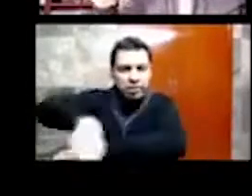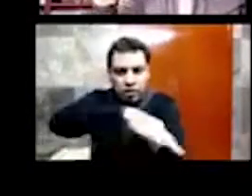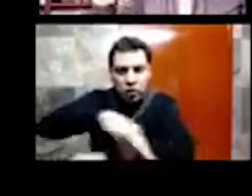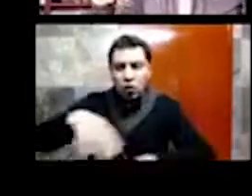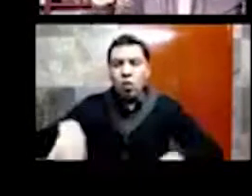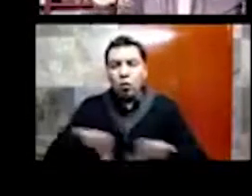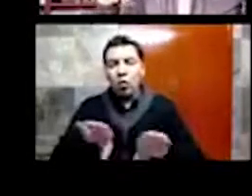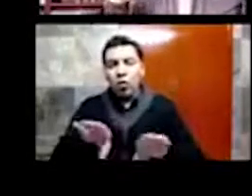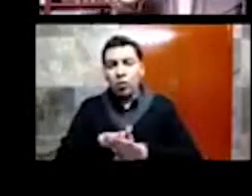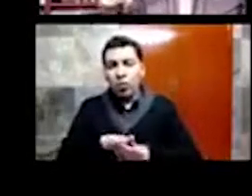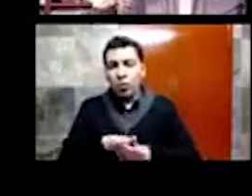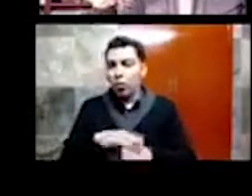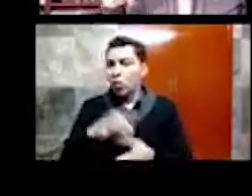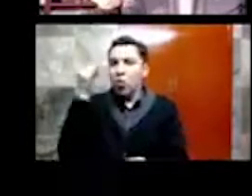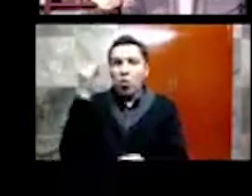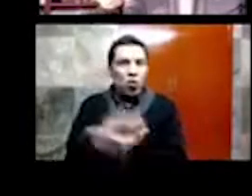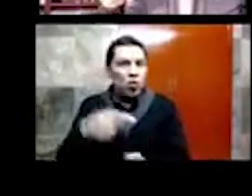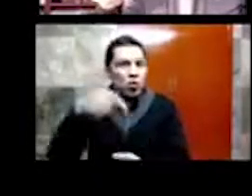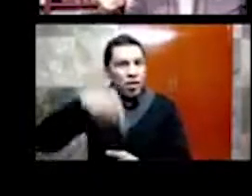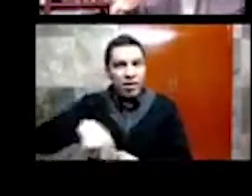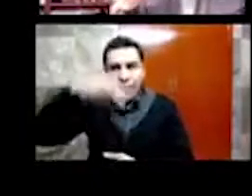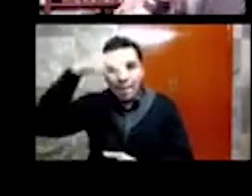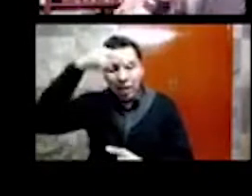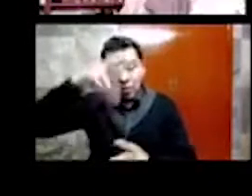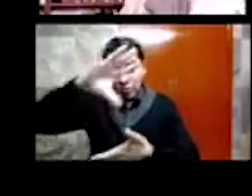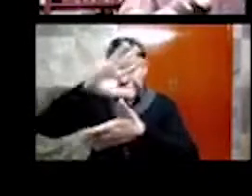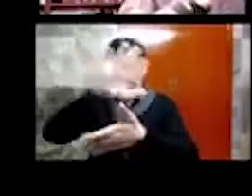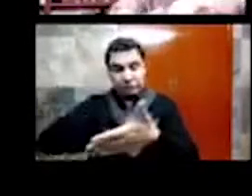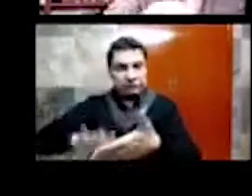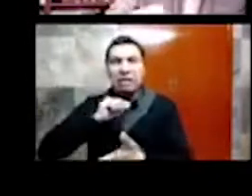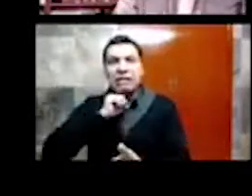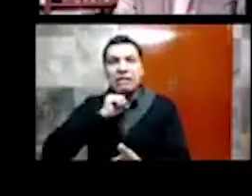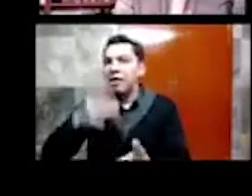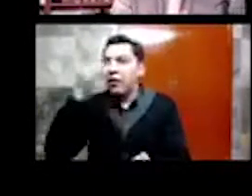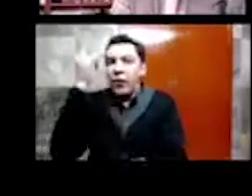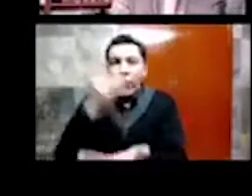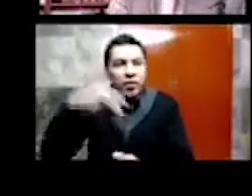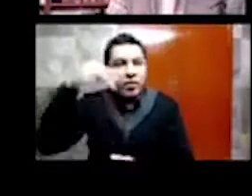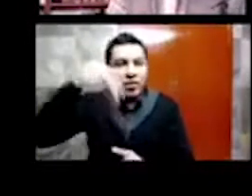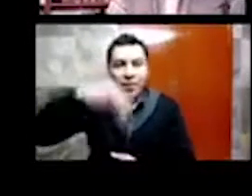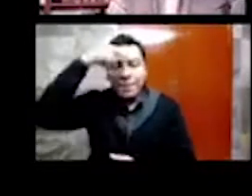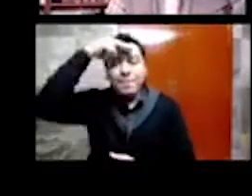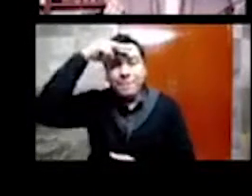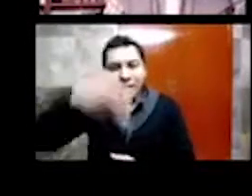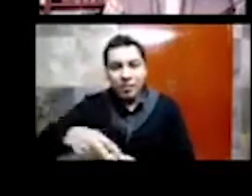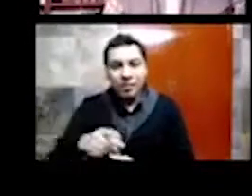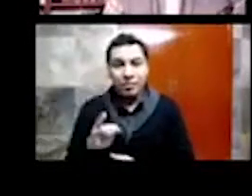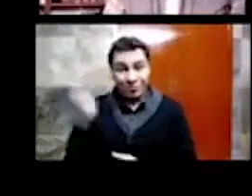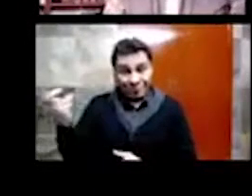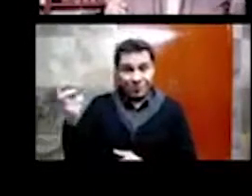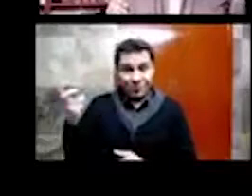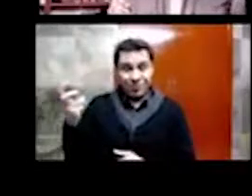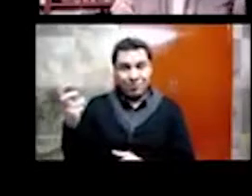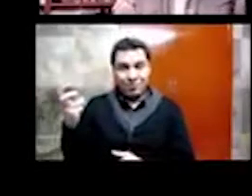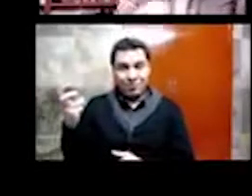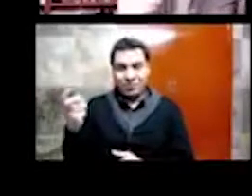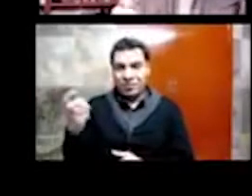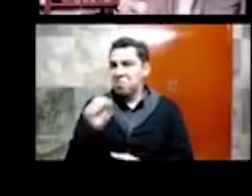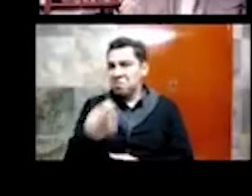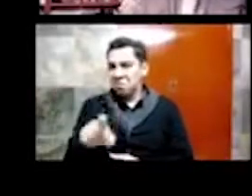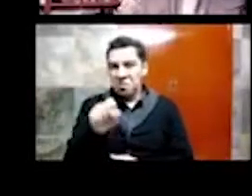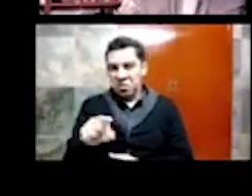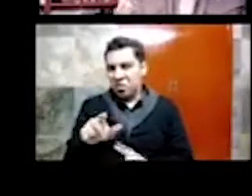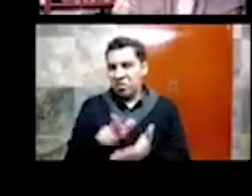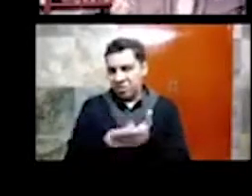en otros lugares de la Mesoamérica prehispánica, ocurre en el recinto. Esta imagen es de National Geographic.